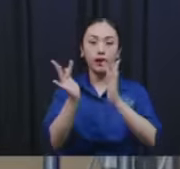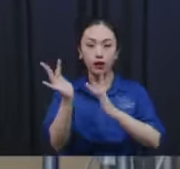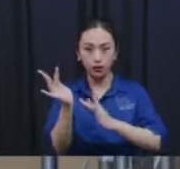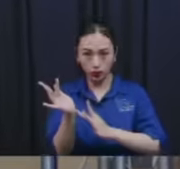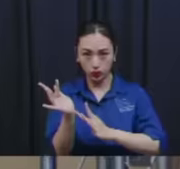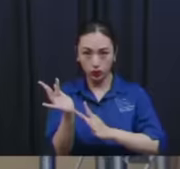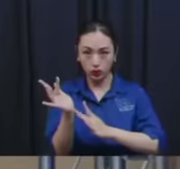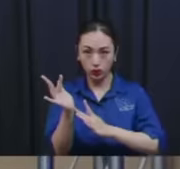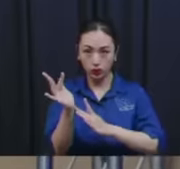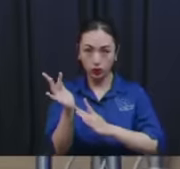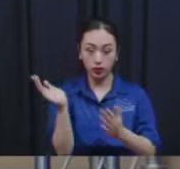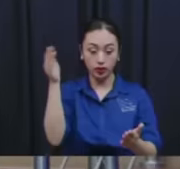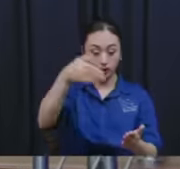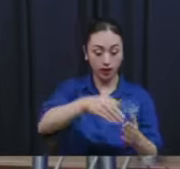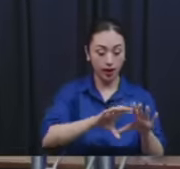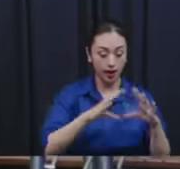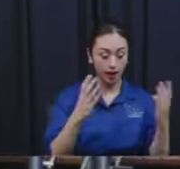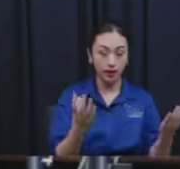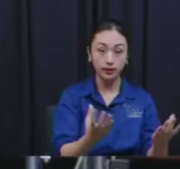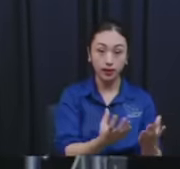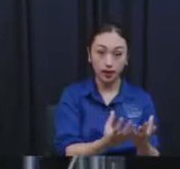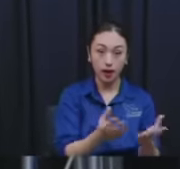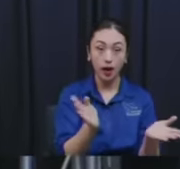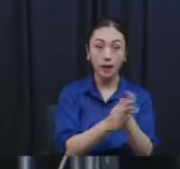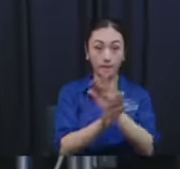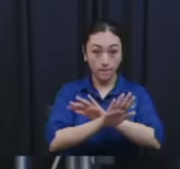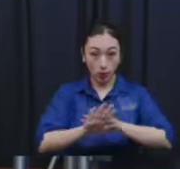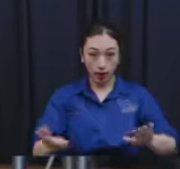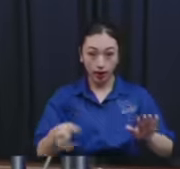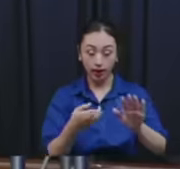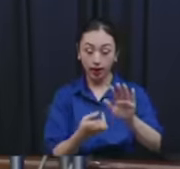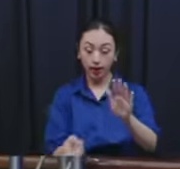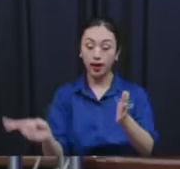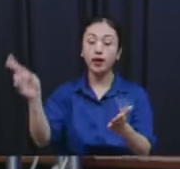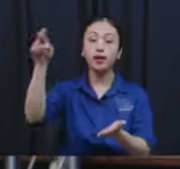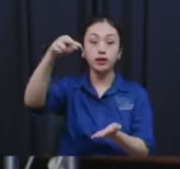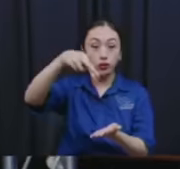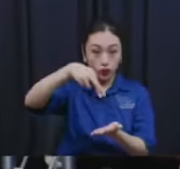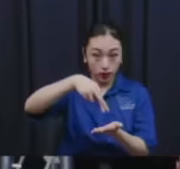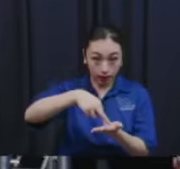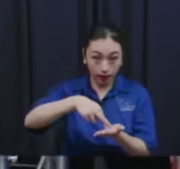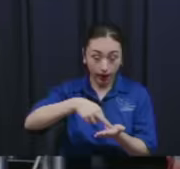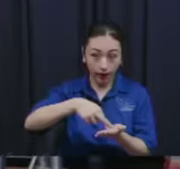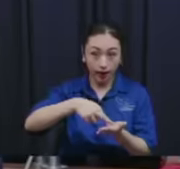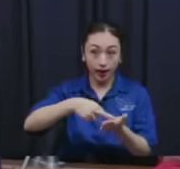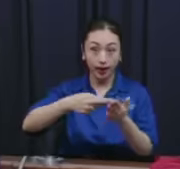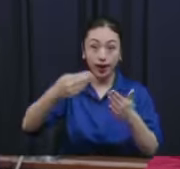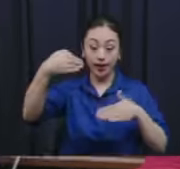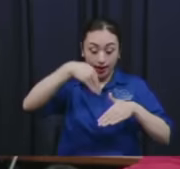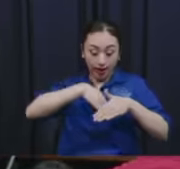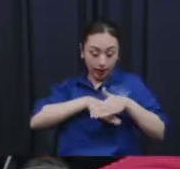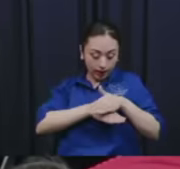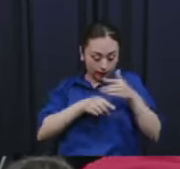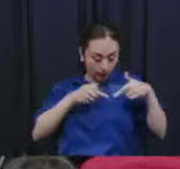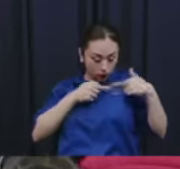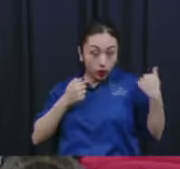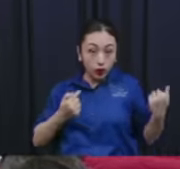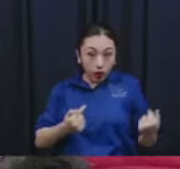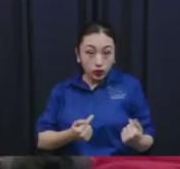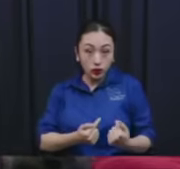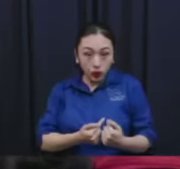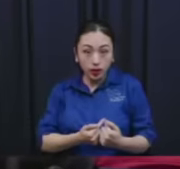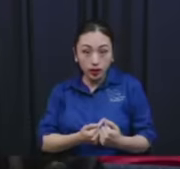Tierra muere resucita y se mete en ti y se mete en ti porque tú le